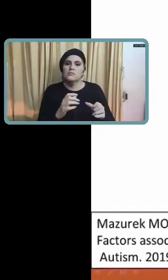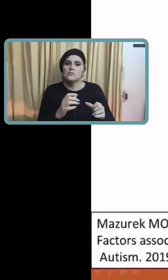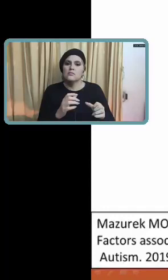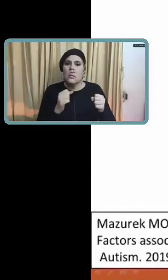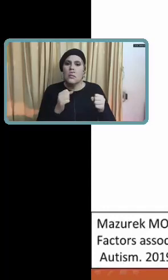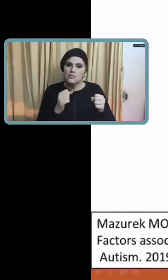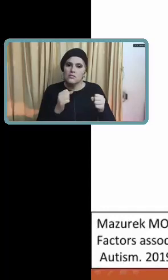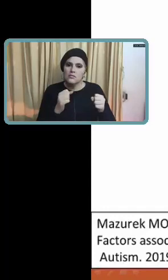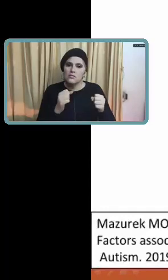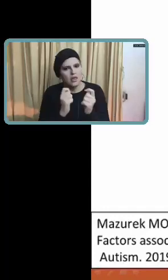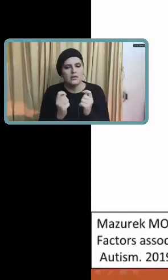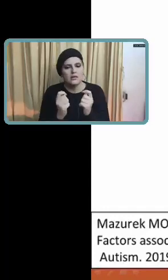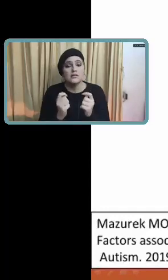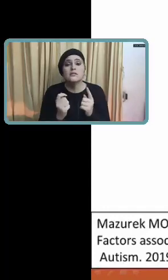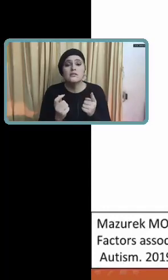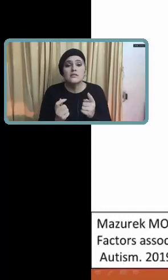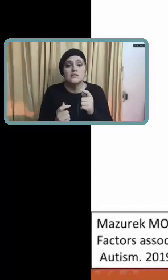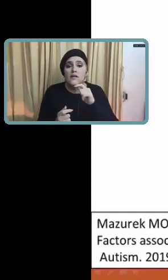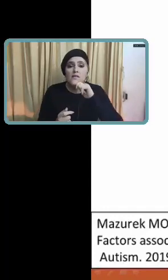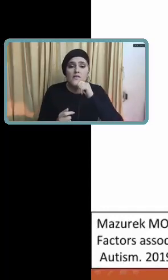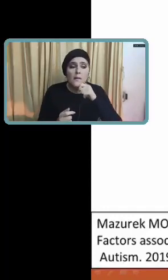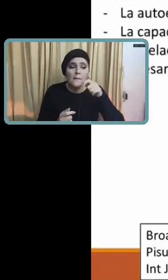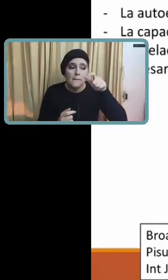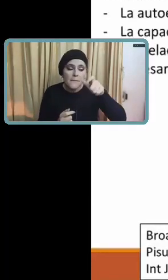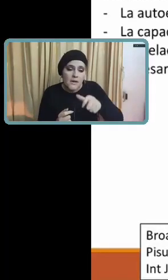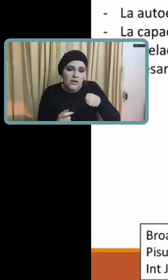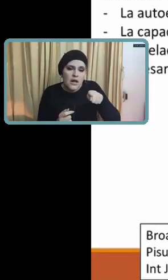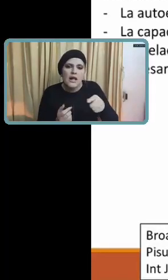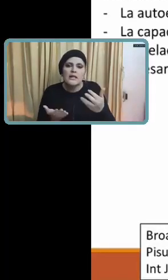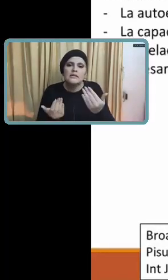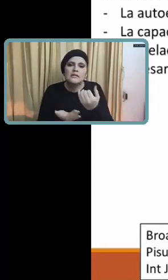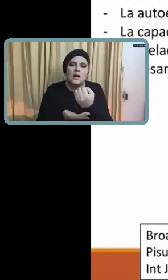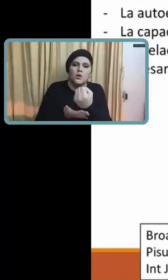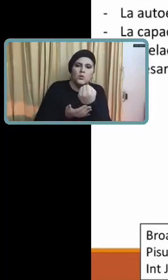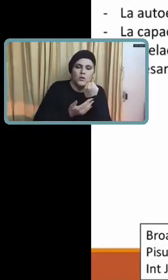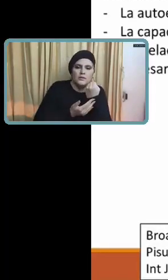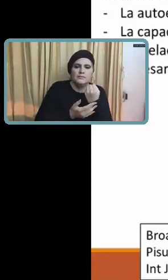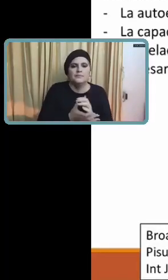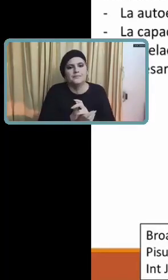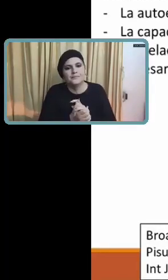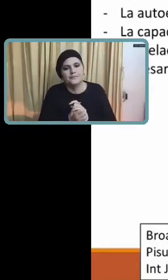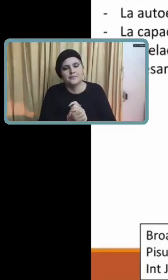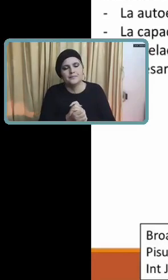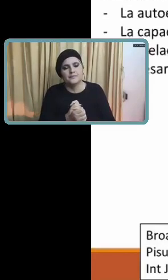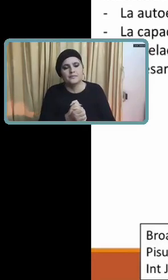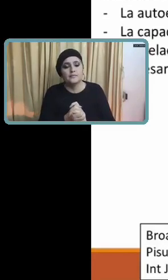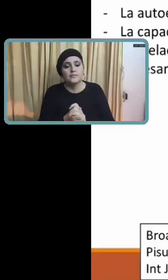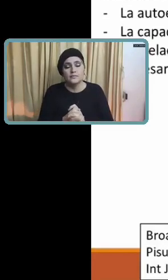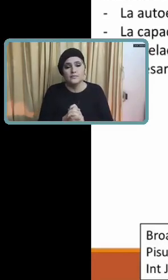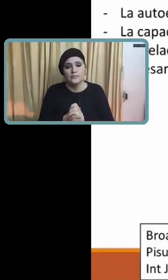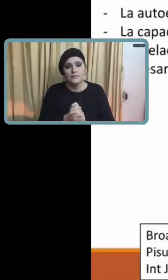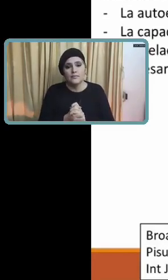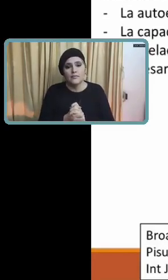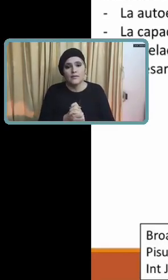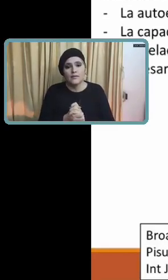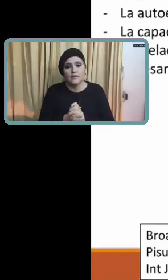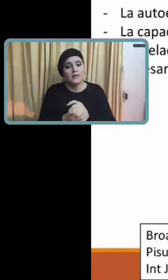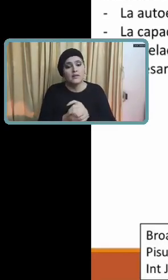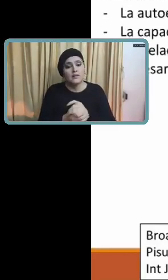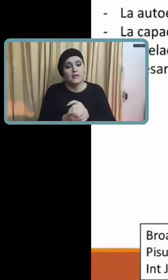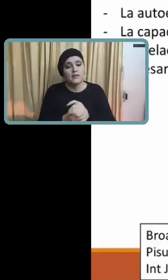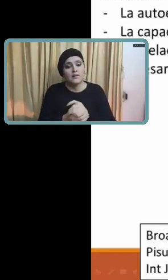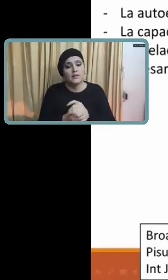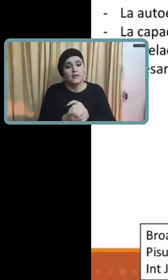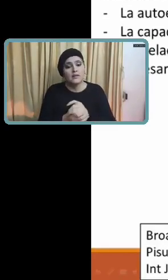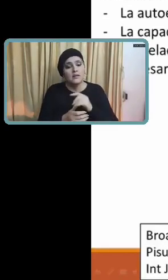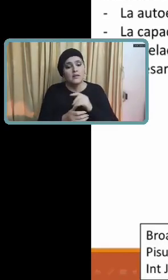relación a las necesidades de ayuda. Por lo tanto, cuando hablamos de un trastorno del espectro del